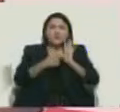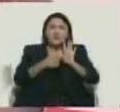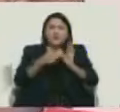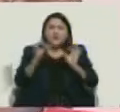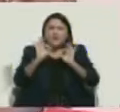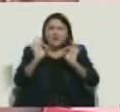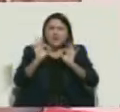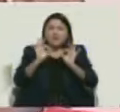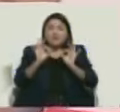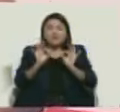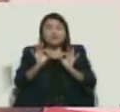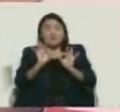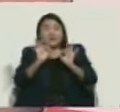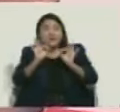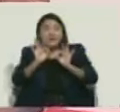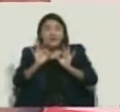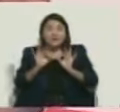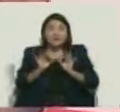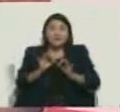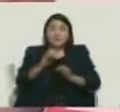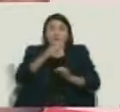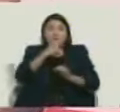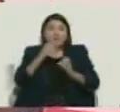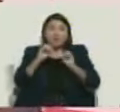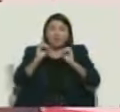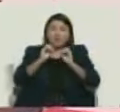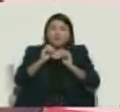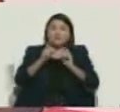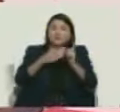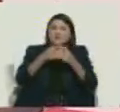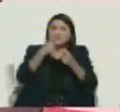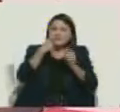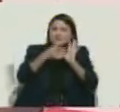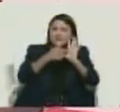Nadie sabe nada. No hubo conmoción. Ahí está Haití,